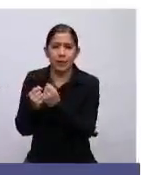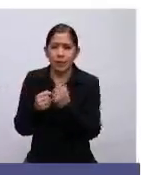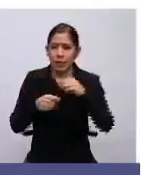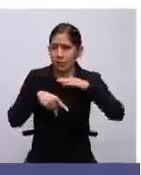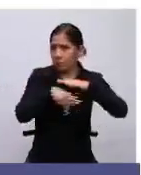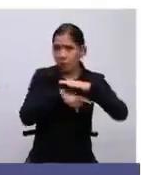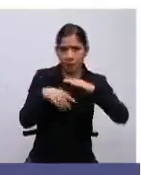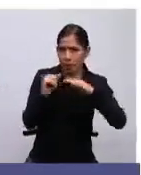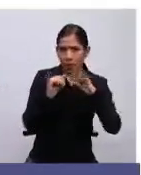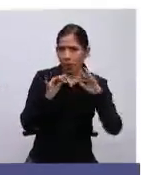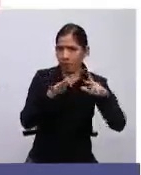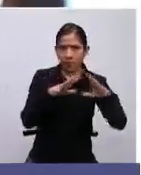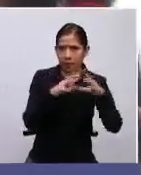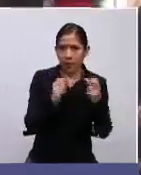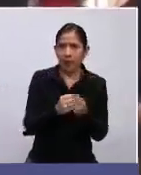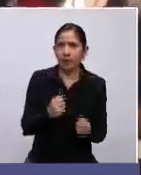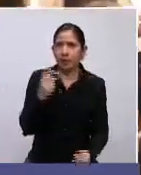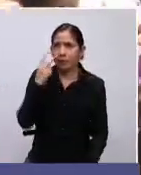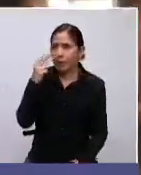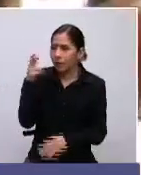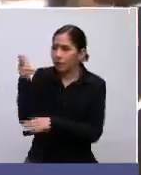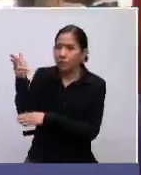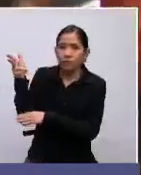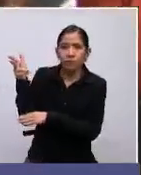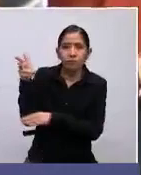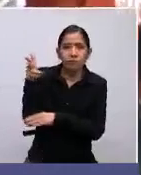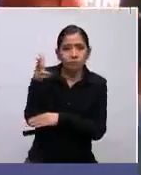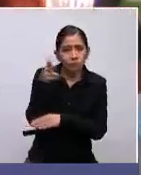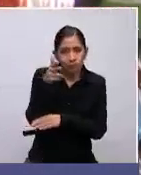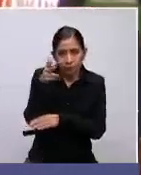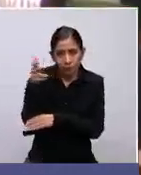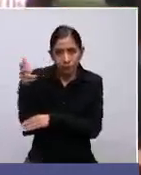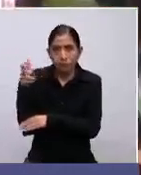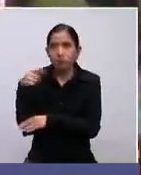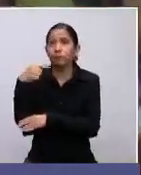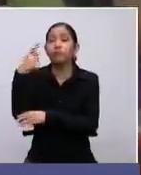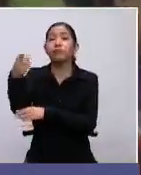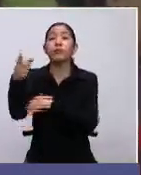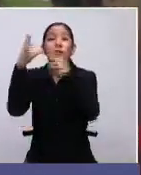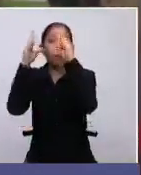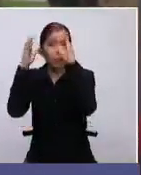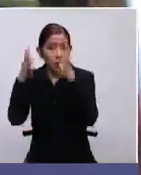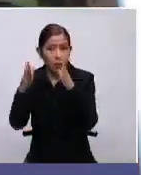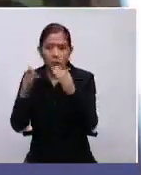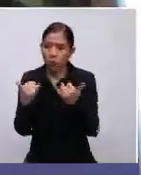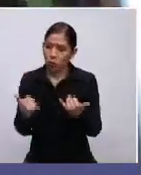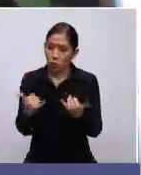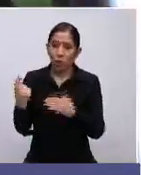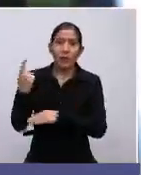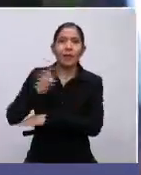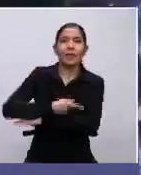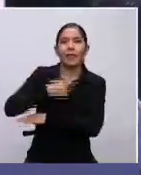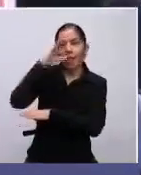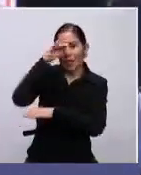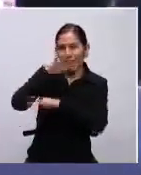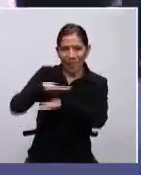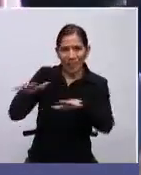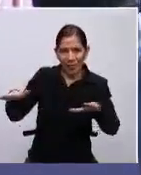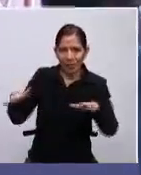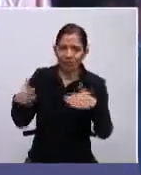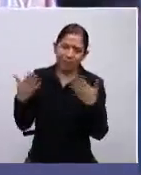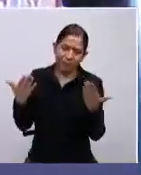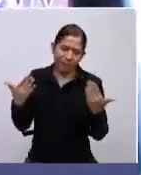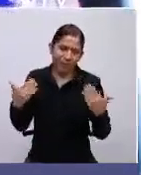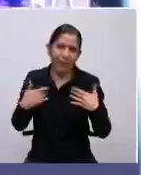primaria. Aquí están los estudiantes con el profesor. Hoy es Día del Niño, se van a realizar algunas actividades,